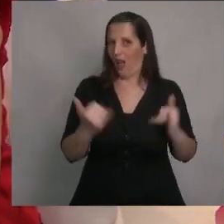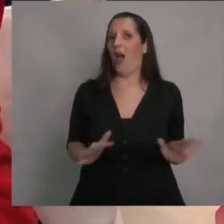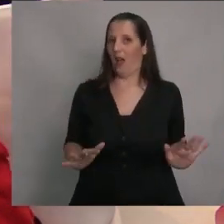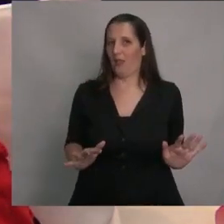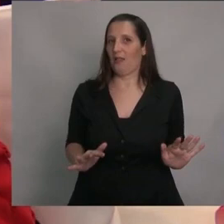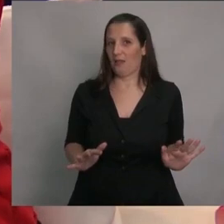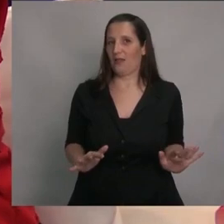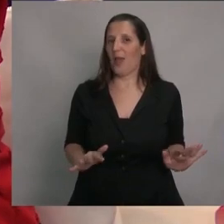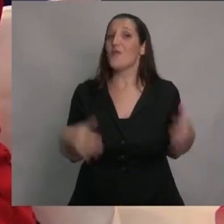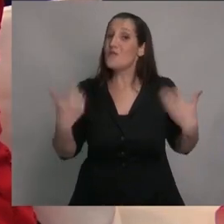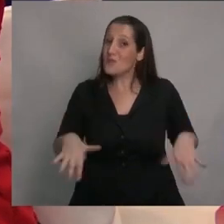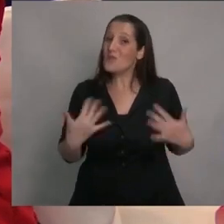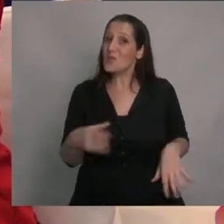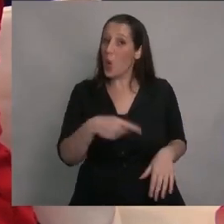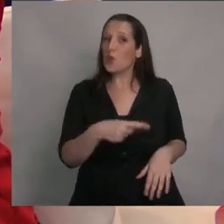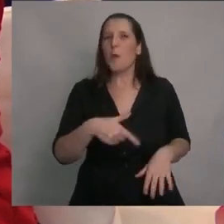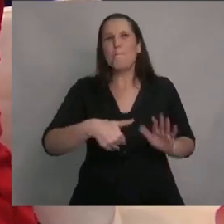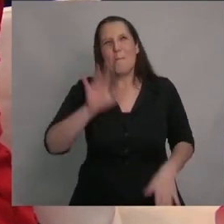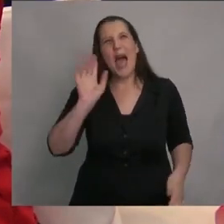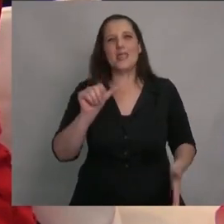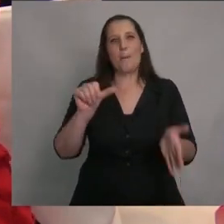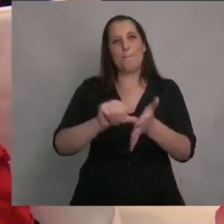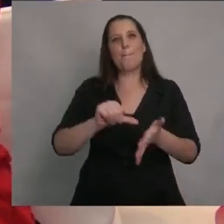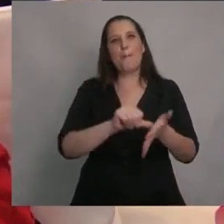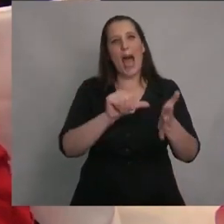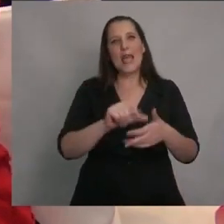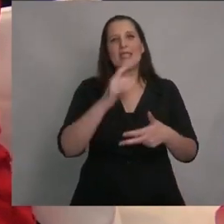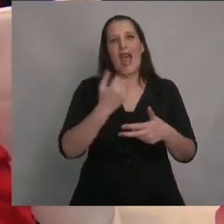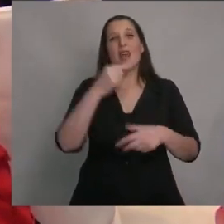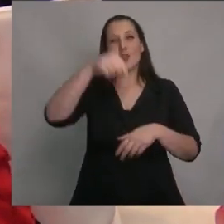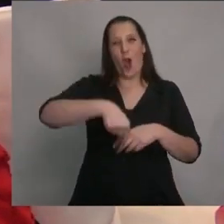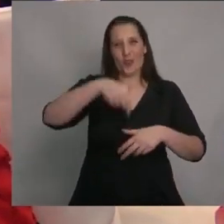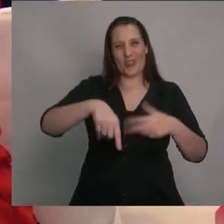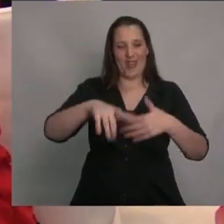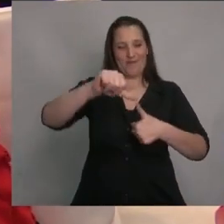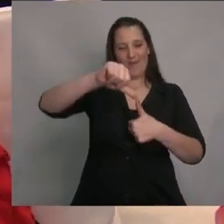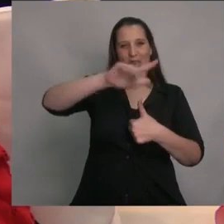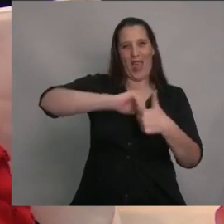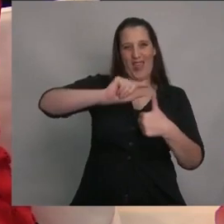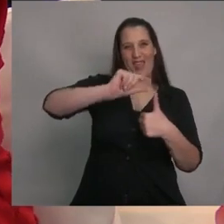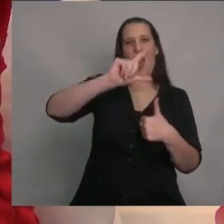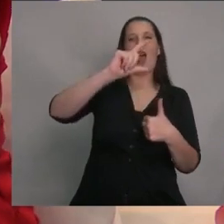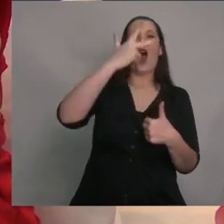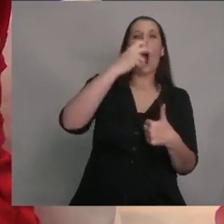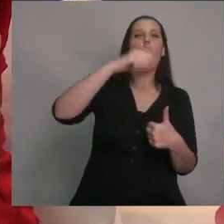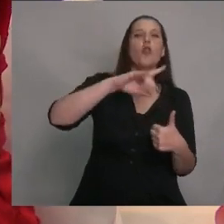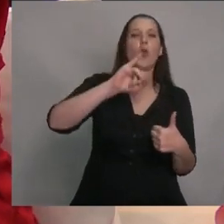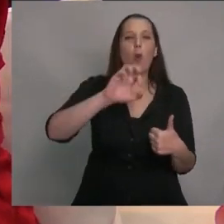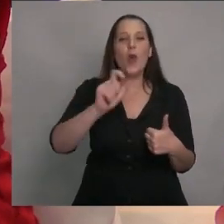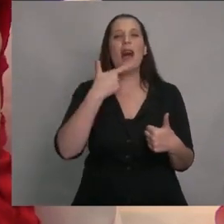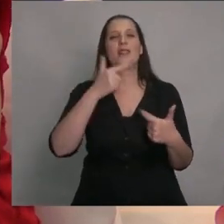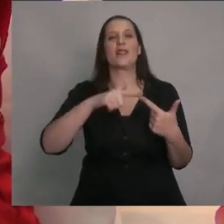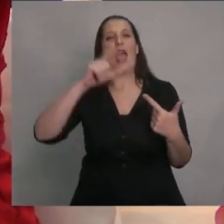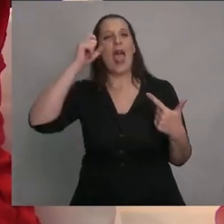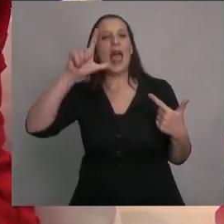Son muchos de ellos, sobre todo los de países del Triángulo Norte de América Central, Honduras, El Salvador, Guatemala, y